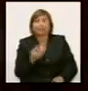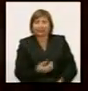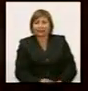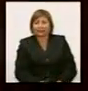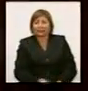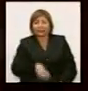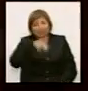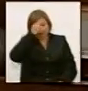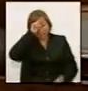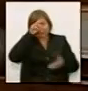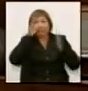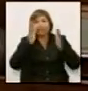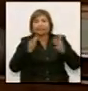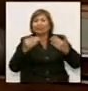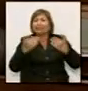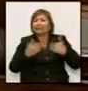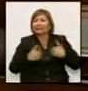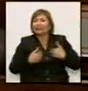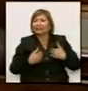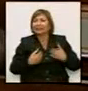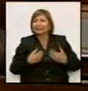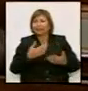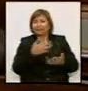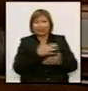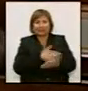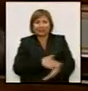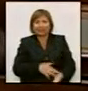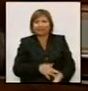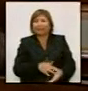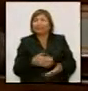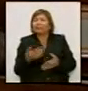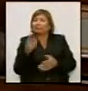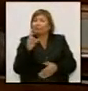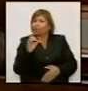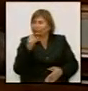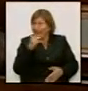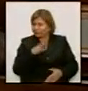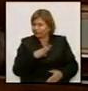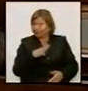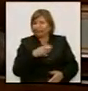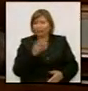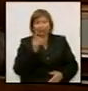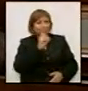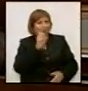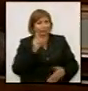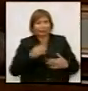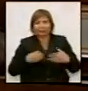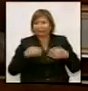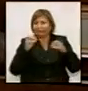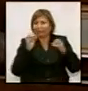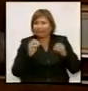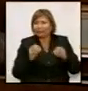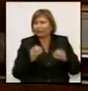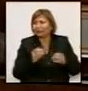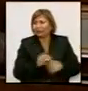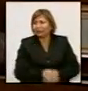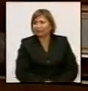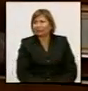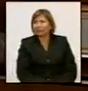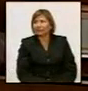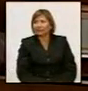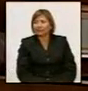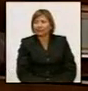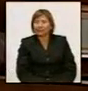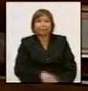los peruanos tenemos sangre en cuya virtud no compatibilizamos